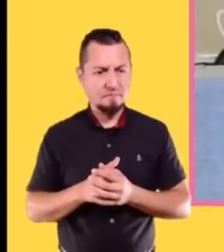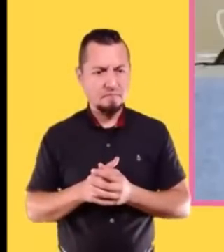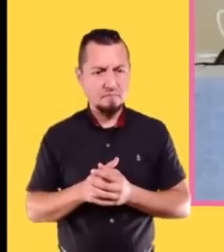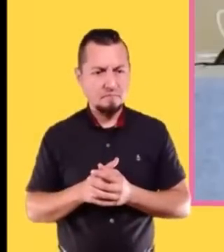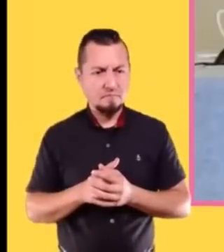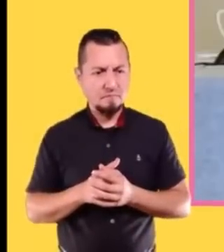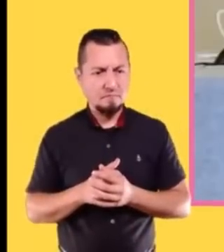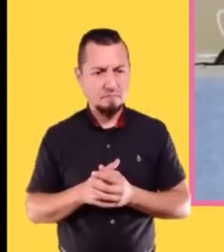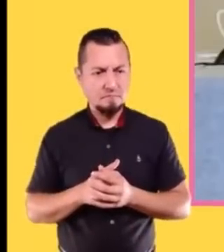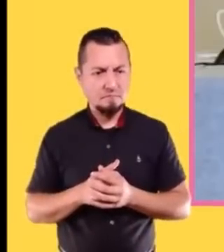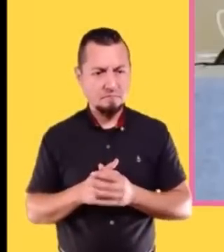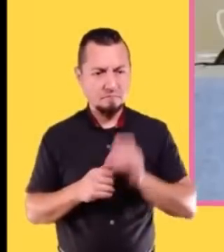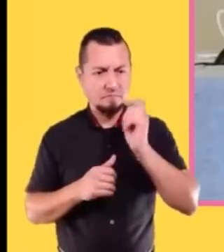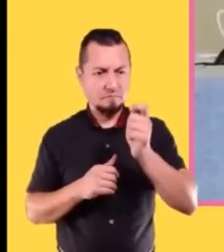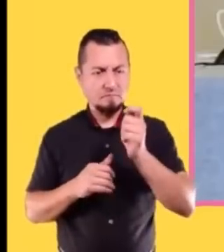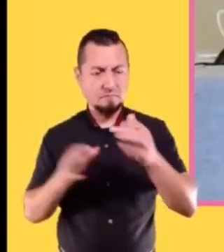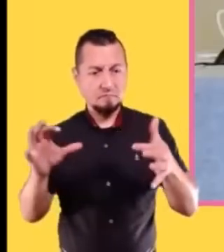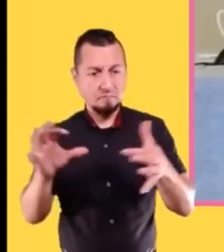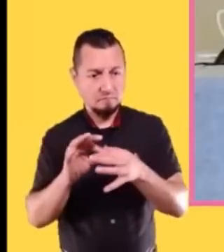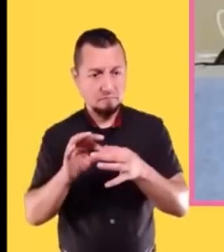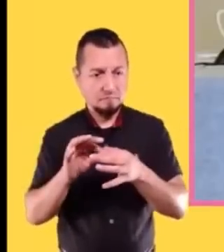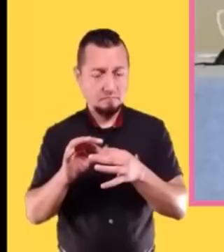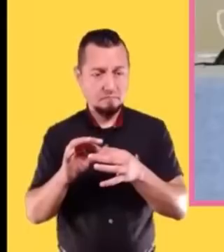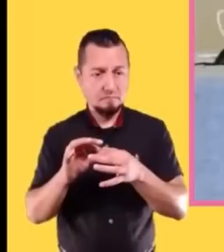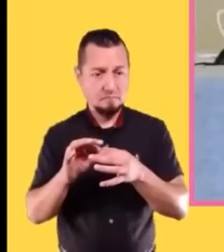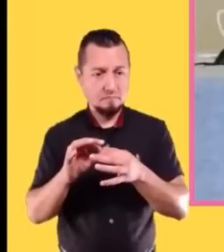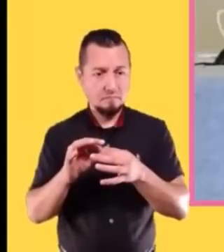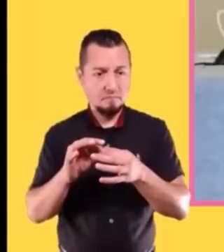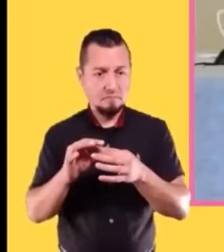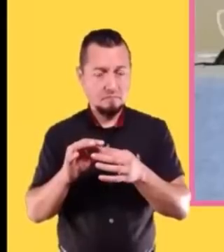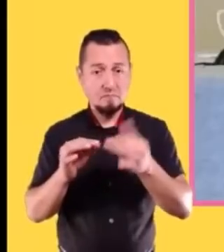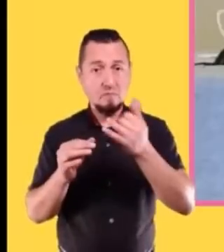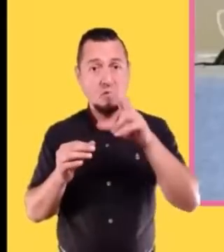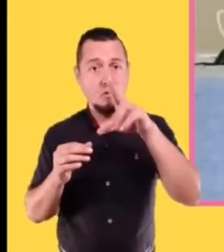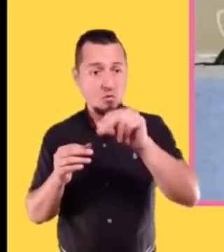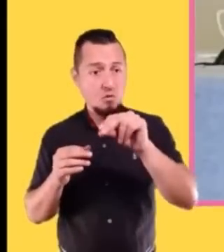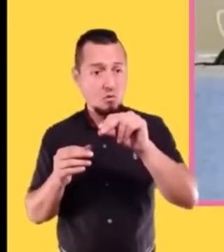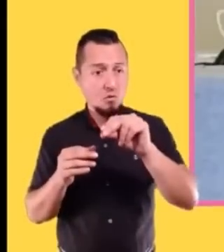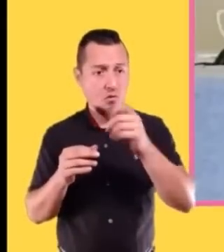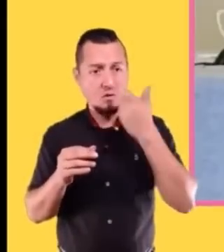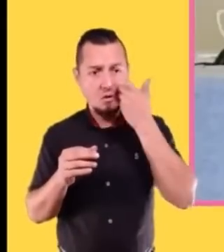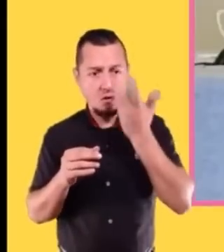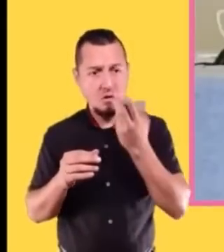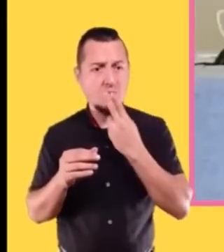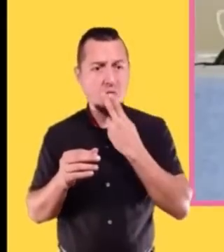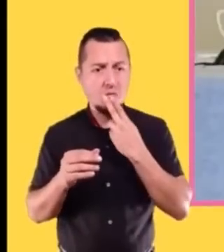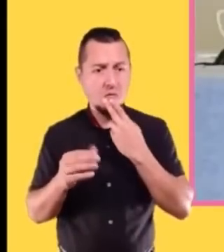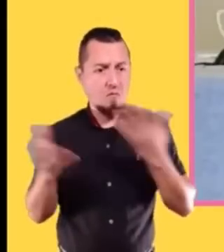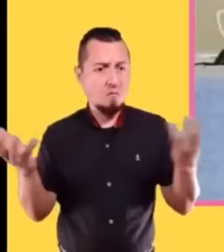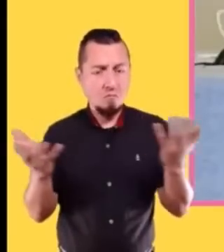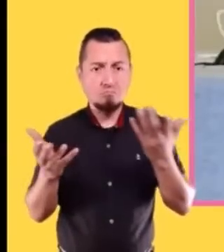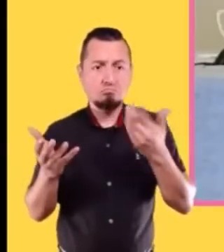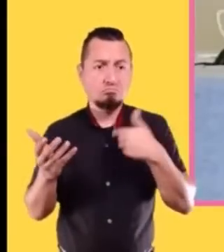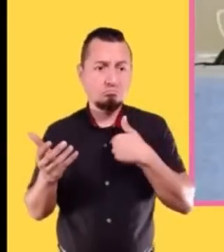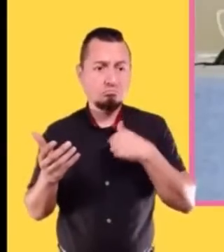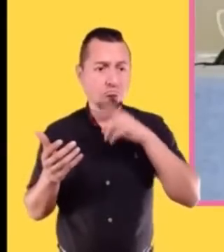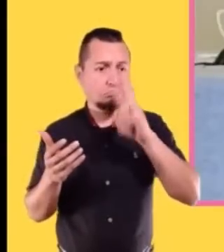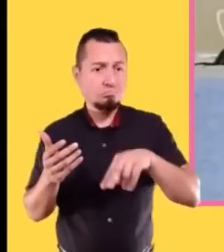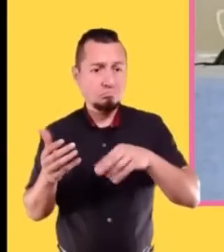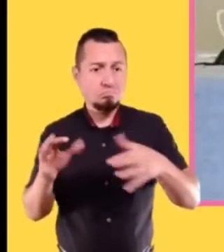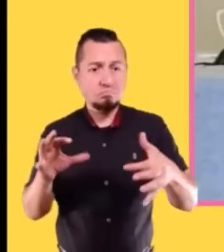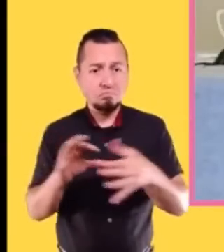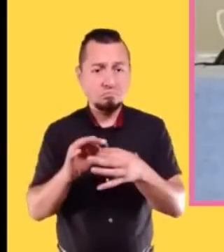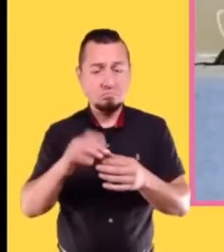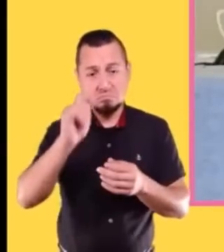resolución de no distribuirlos? Sí, que hubiera una resolución y que los maestros Ellos quisieran quisieran usarlo. empezar. Ajá. Bueno, a ver. Bueno, es que